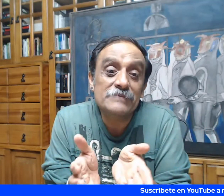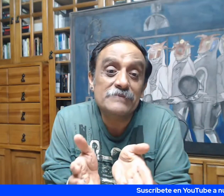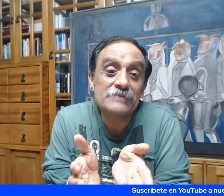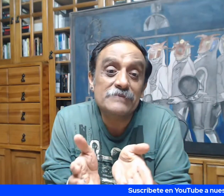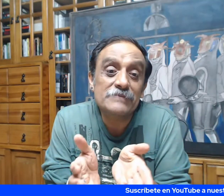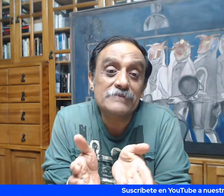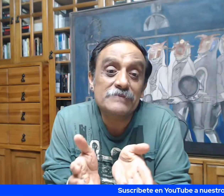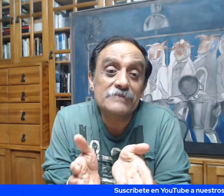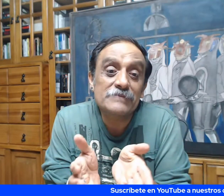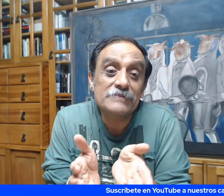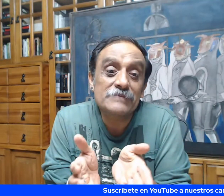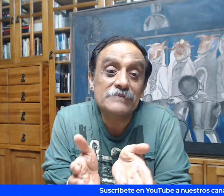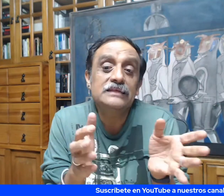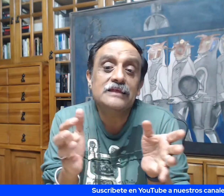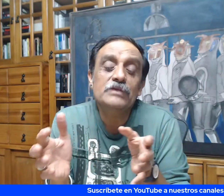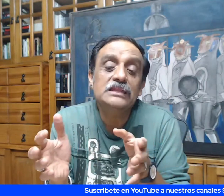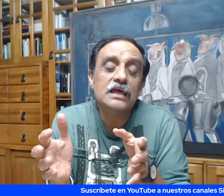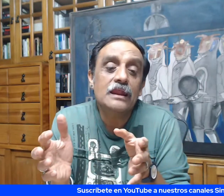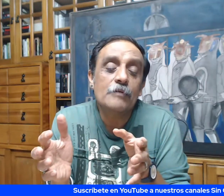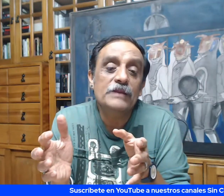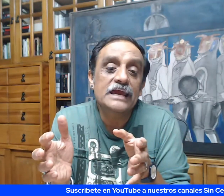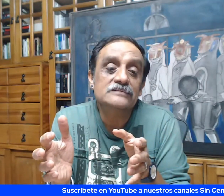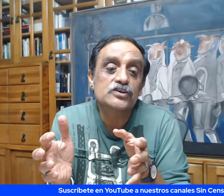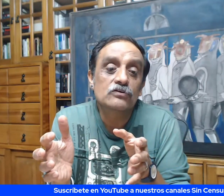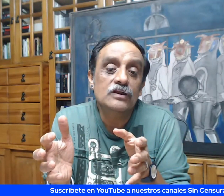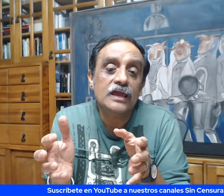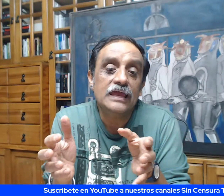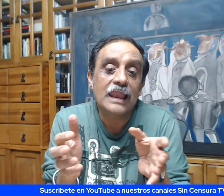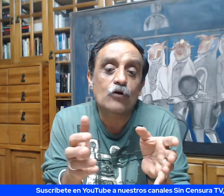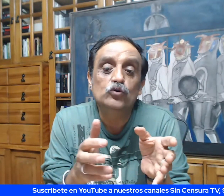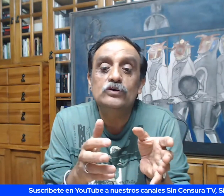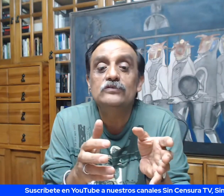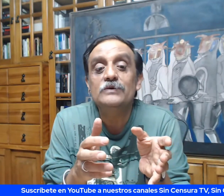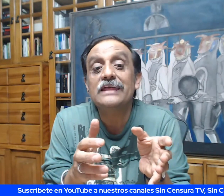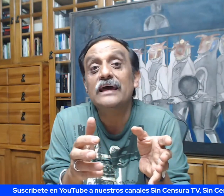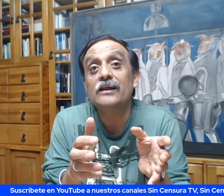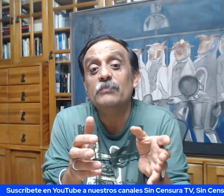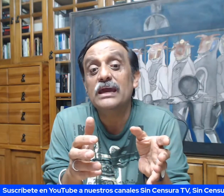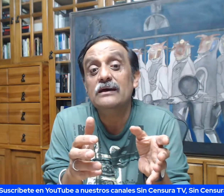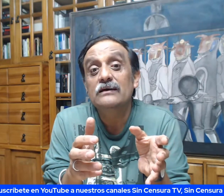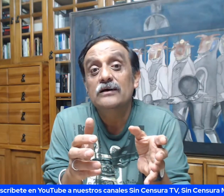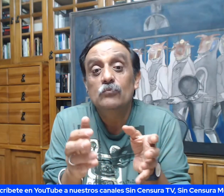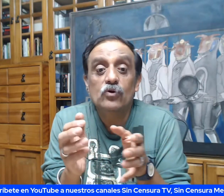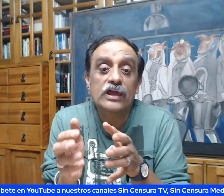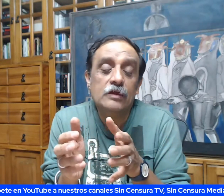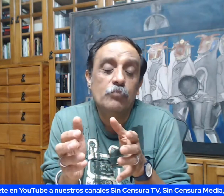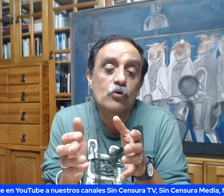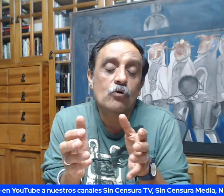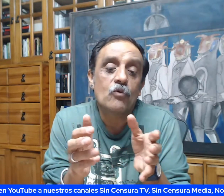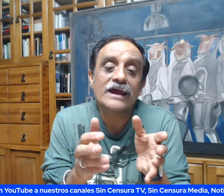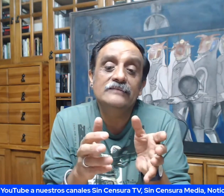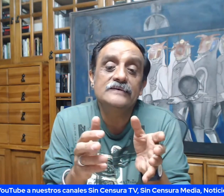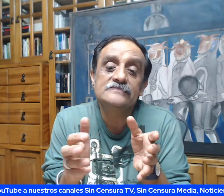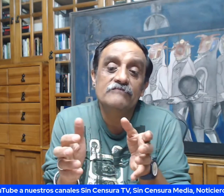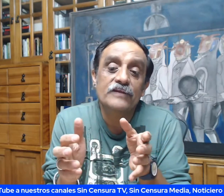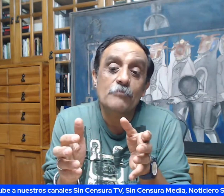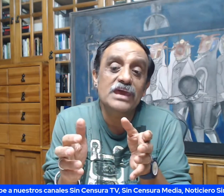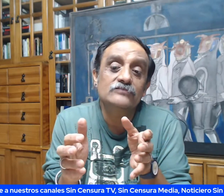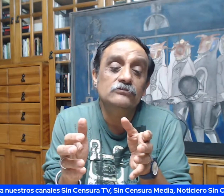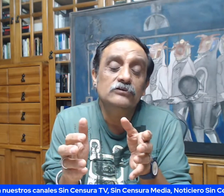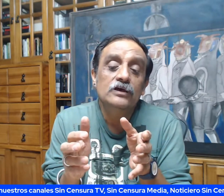en vehículos. Por otra parte, también tienen aplicación en la conductividad térmica, por ejemplo, como